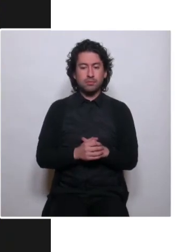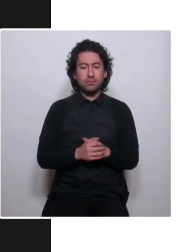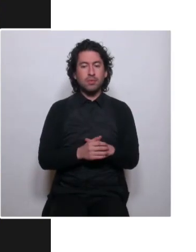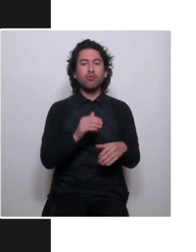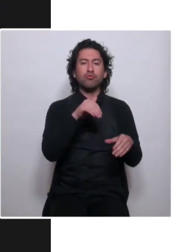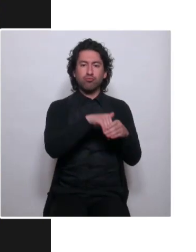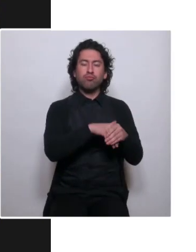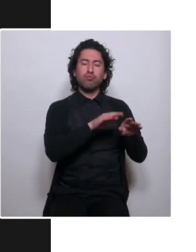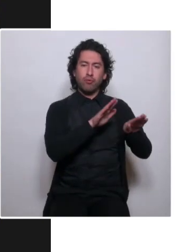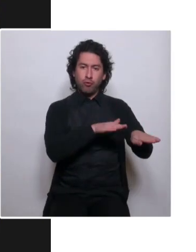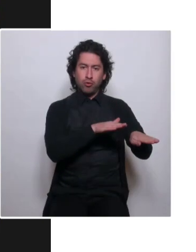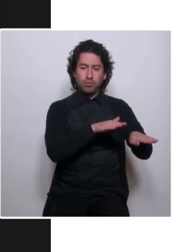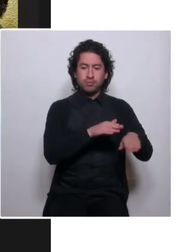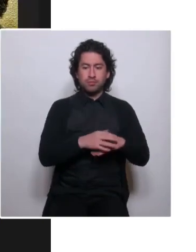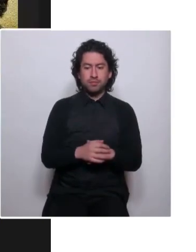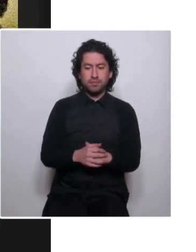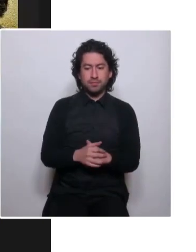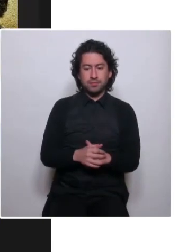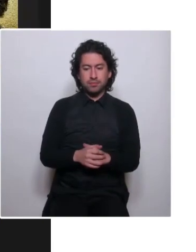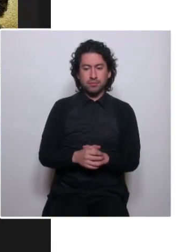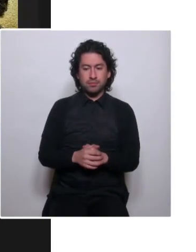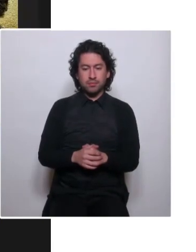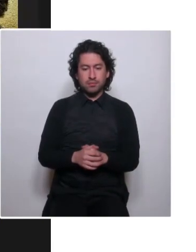Voto a favor, señor secretario.